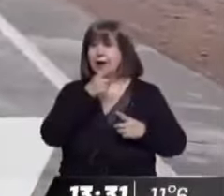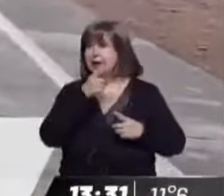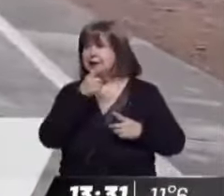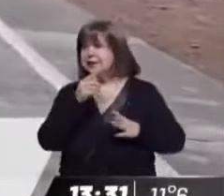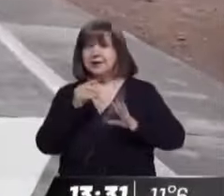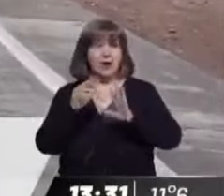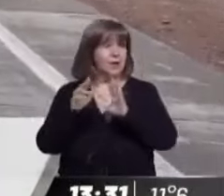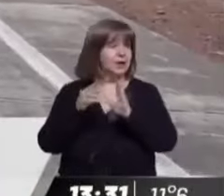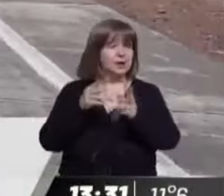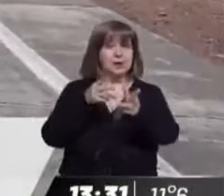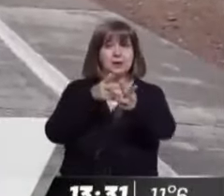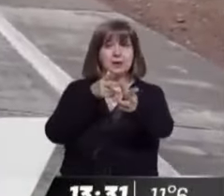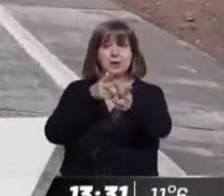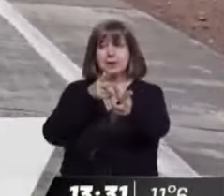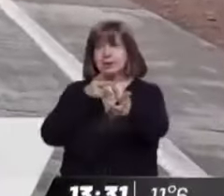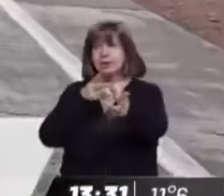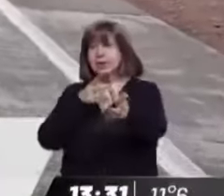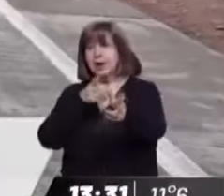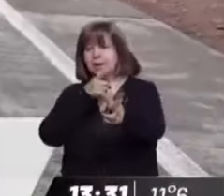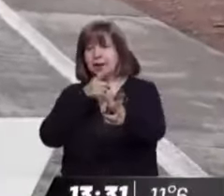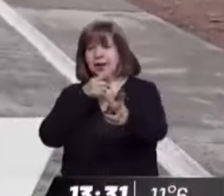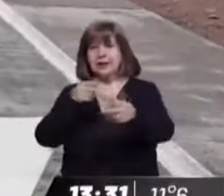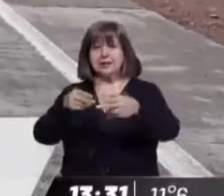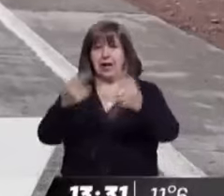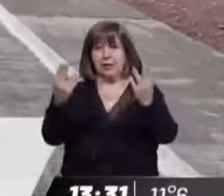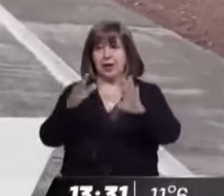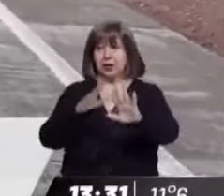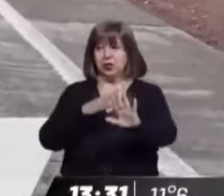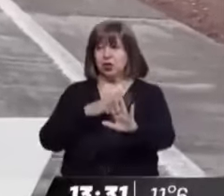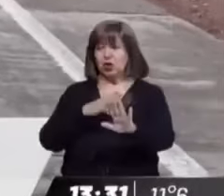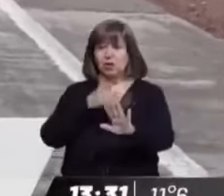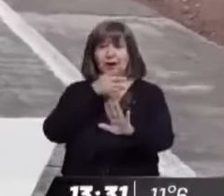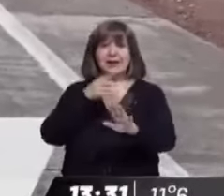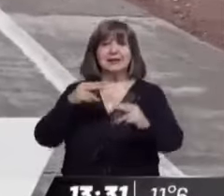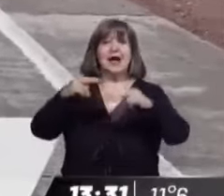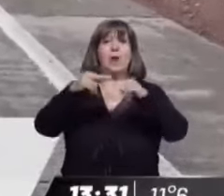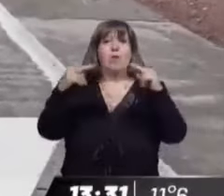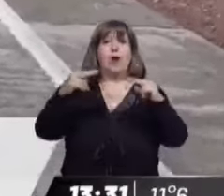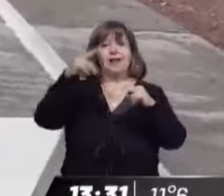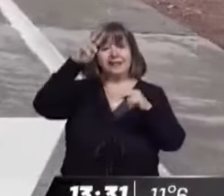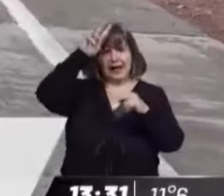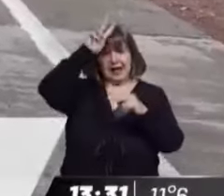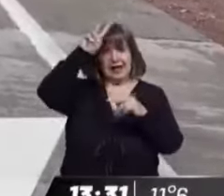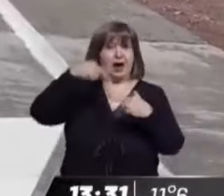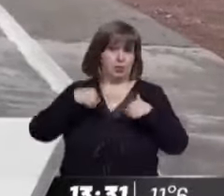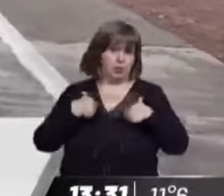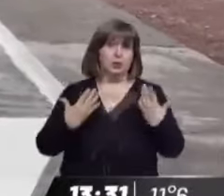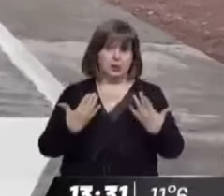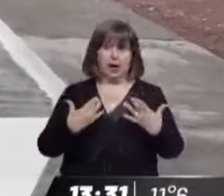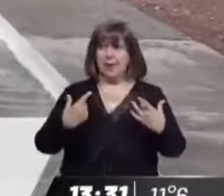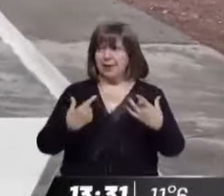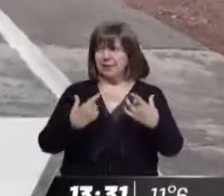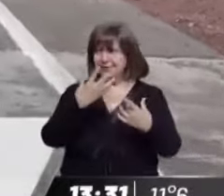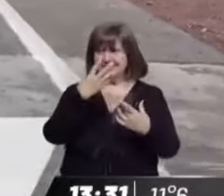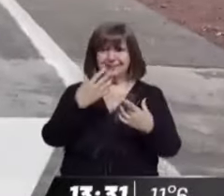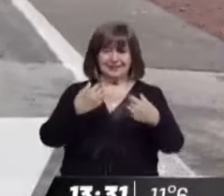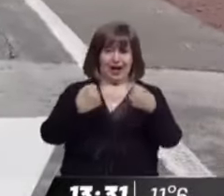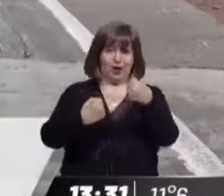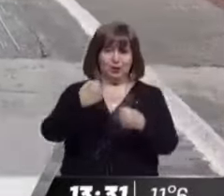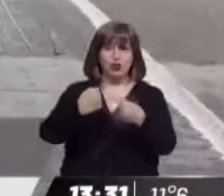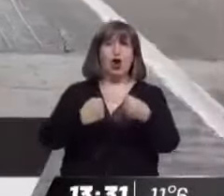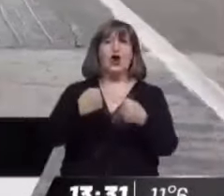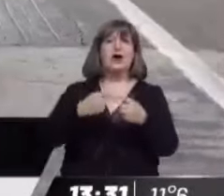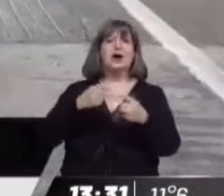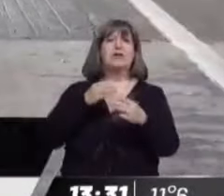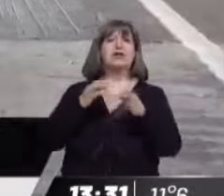todos tienen la misma información van a abrir acá y vamos a llegar hasta puente l inca Nosotros sí podemos queremos llegar a las cuevas Y desde